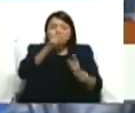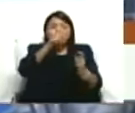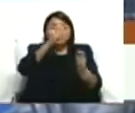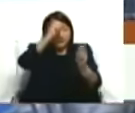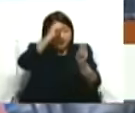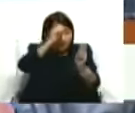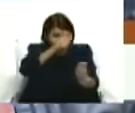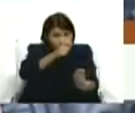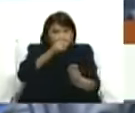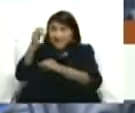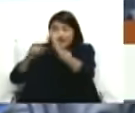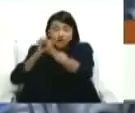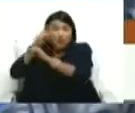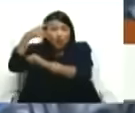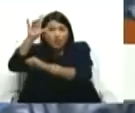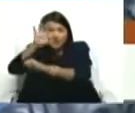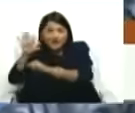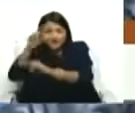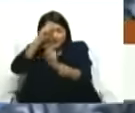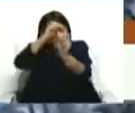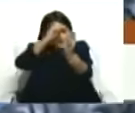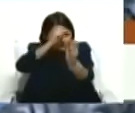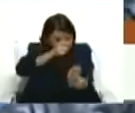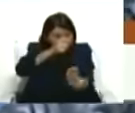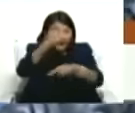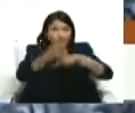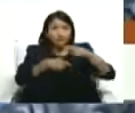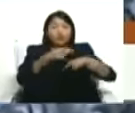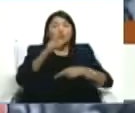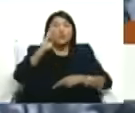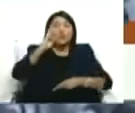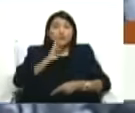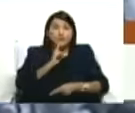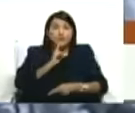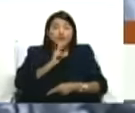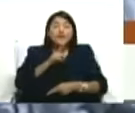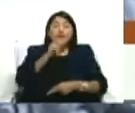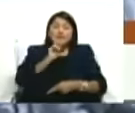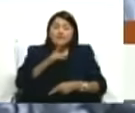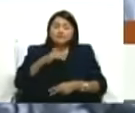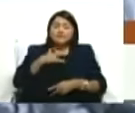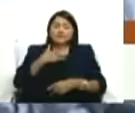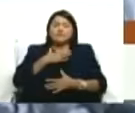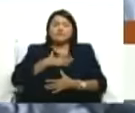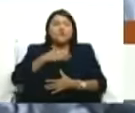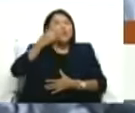internacional de la revolución bolivariana debe hacernos sentir orgullosos.